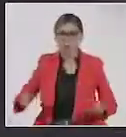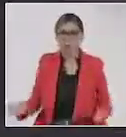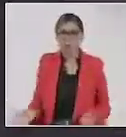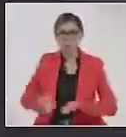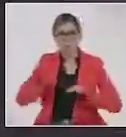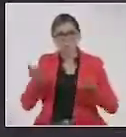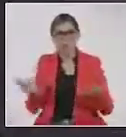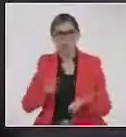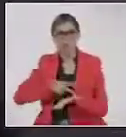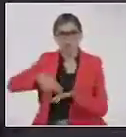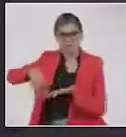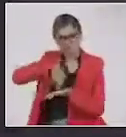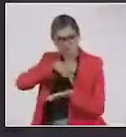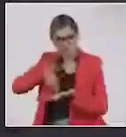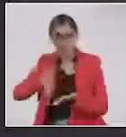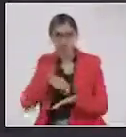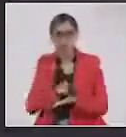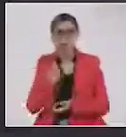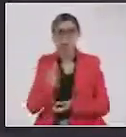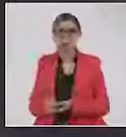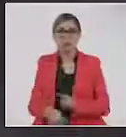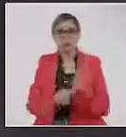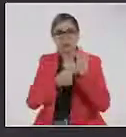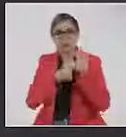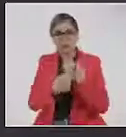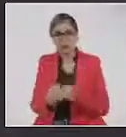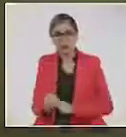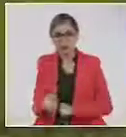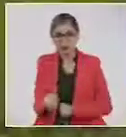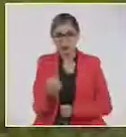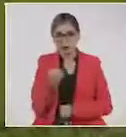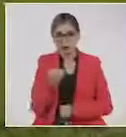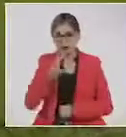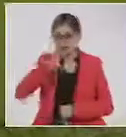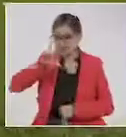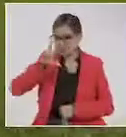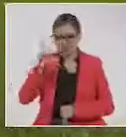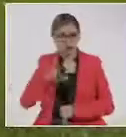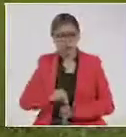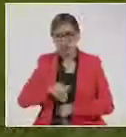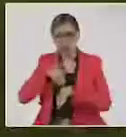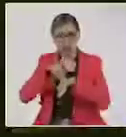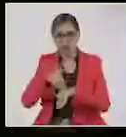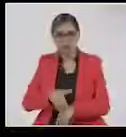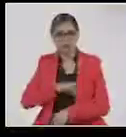tastuanes, pues ejemplifica esto, el choque de resistencia de los indígenas